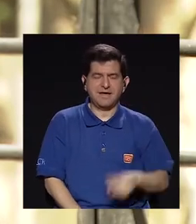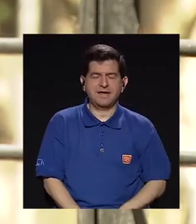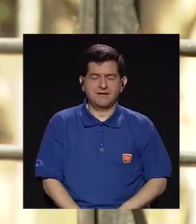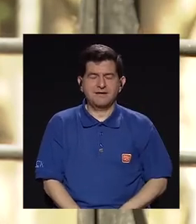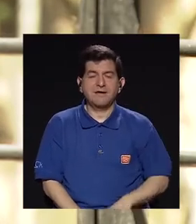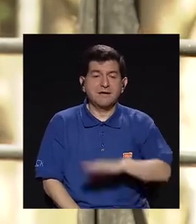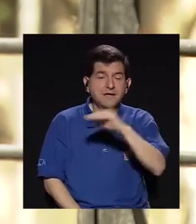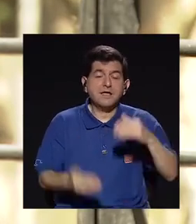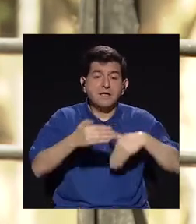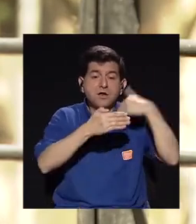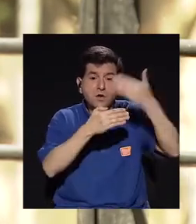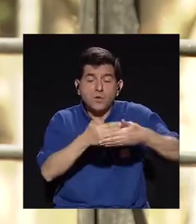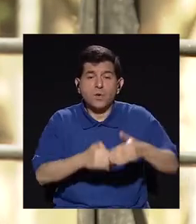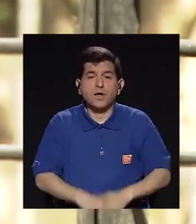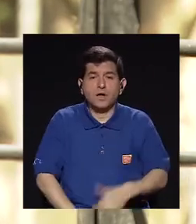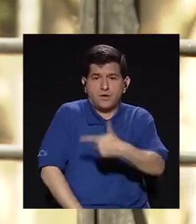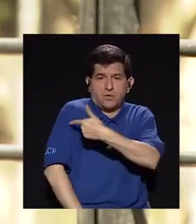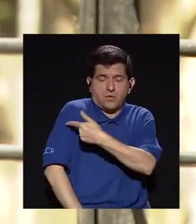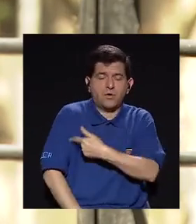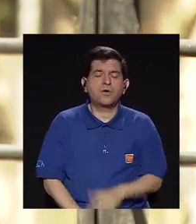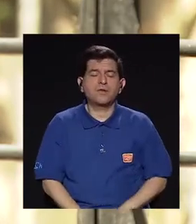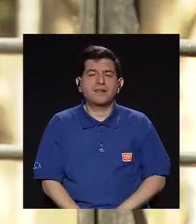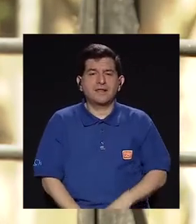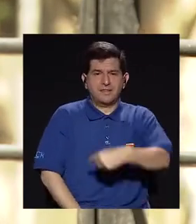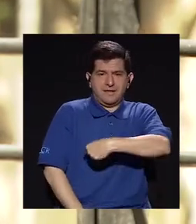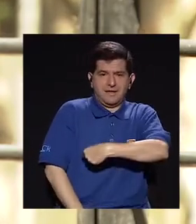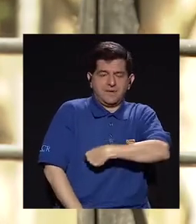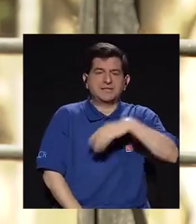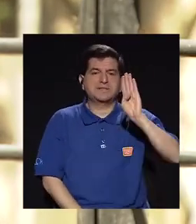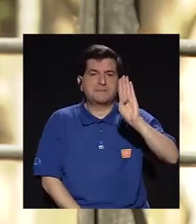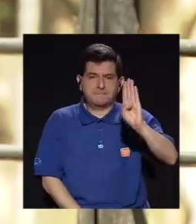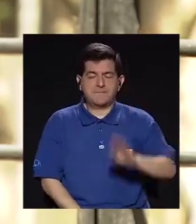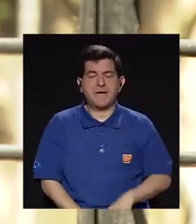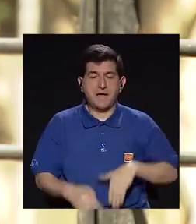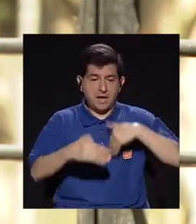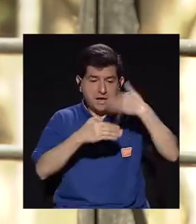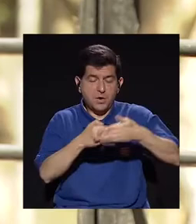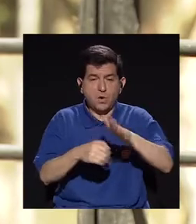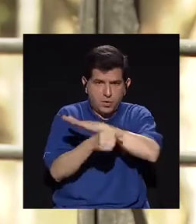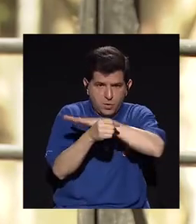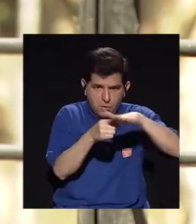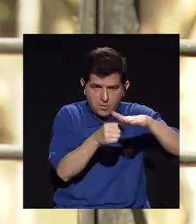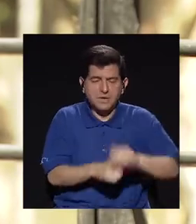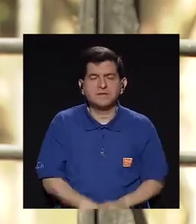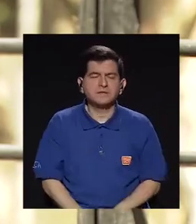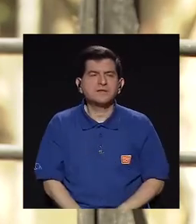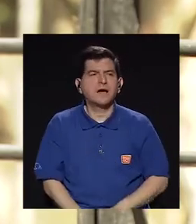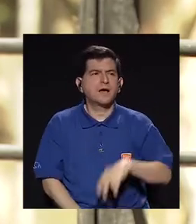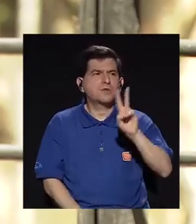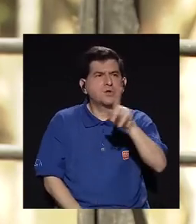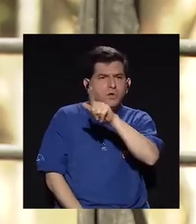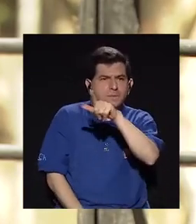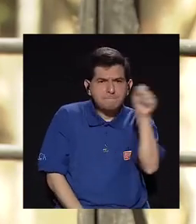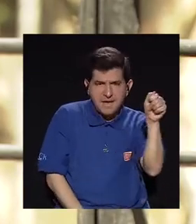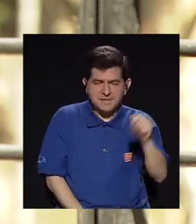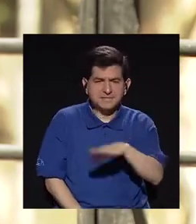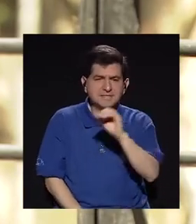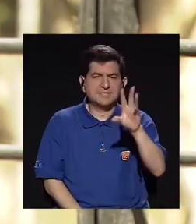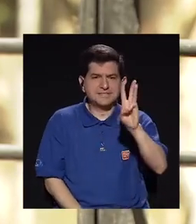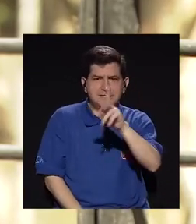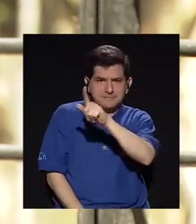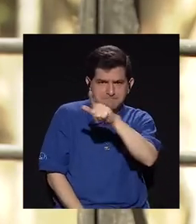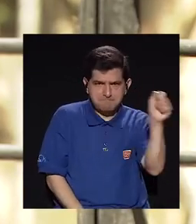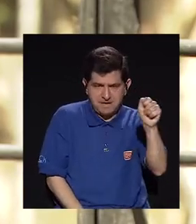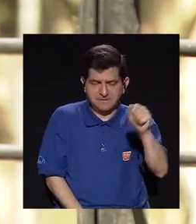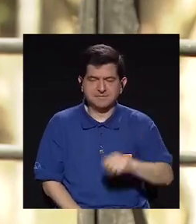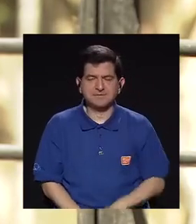la tuberculosis, y después se le aplica la vacuna de la hepatitis B. Y después el esquema se completa a los dos meses de edad y a los